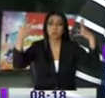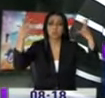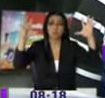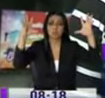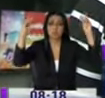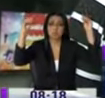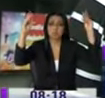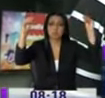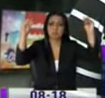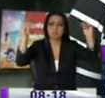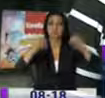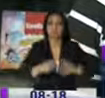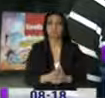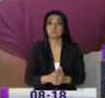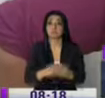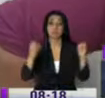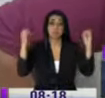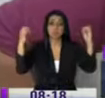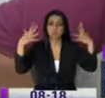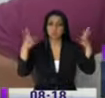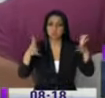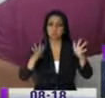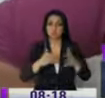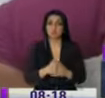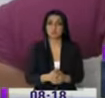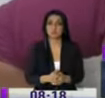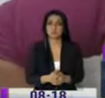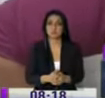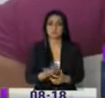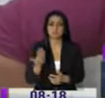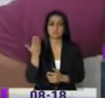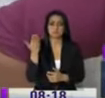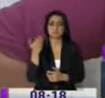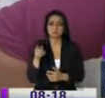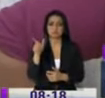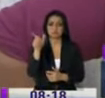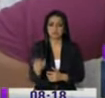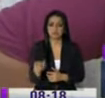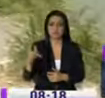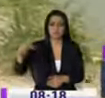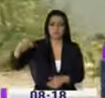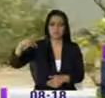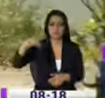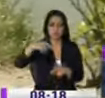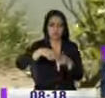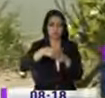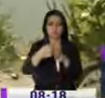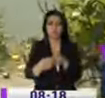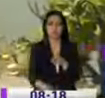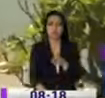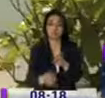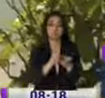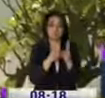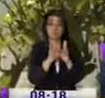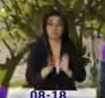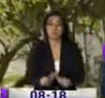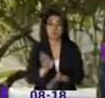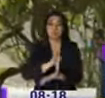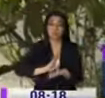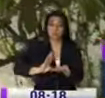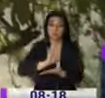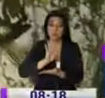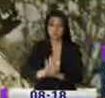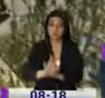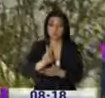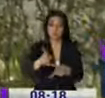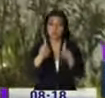luz, no hay un alumbrado y... Se ha habido, y recién creo que le atropellaron a un señor aquí. Muchos de los vecinos del barrio La Patagonia tienen